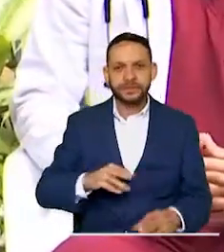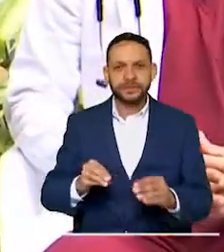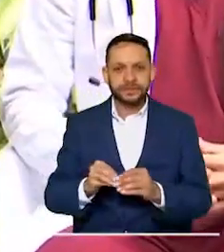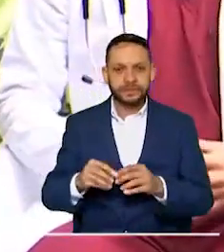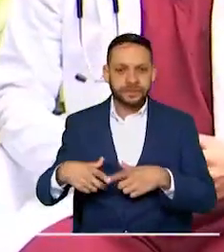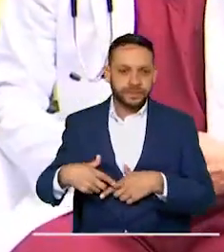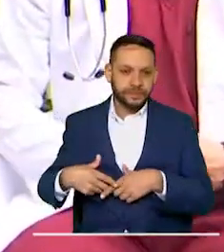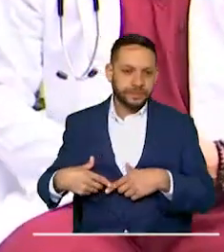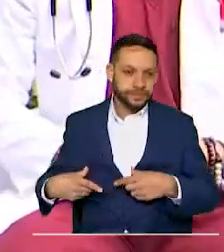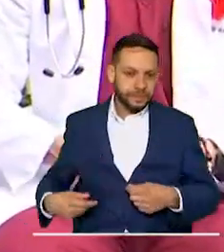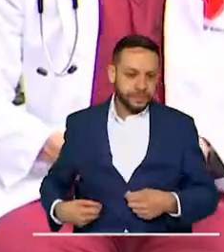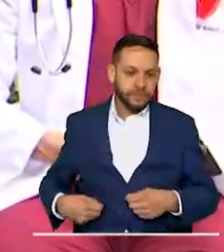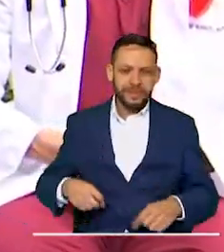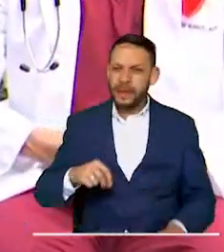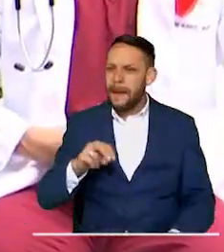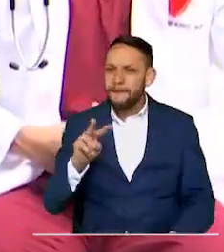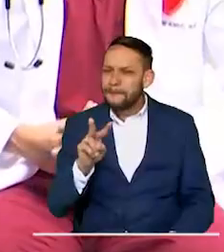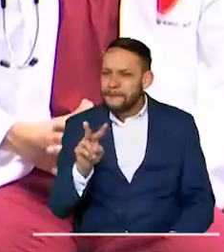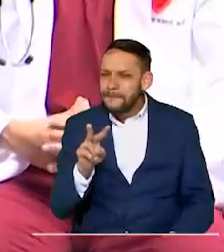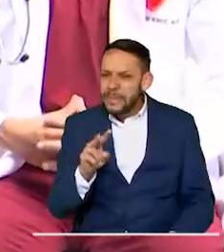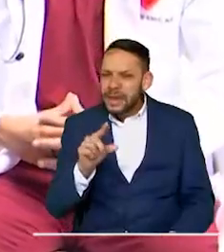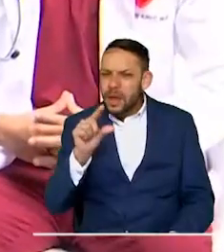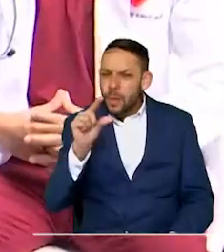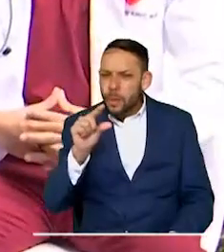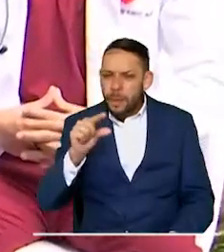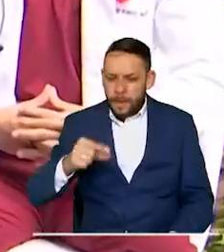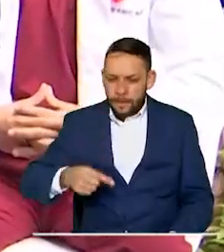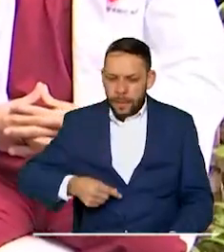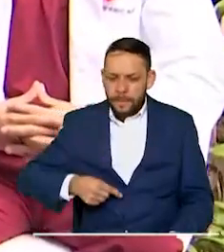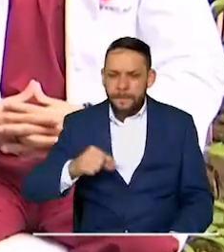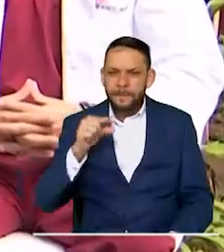vesícula biliar, que es un receptáculo que